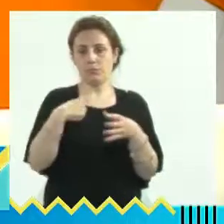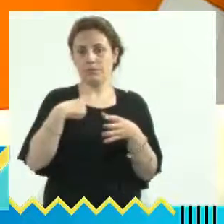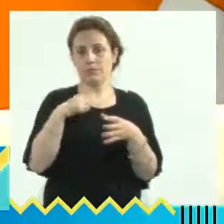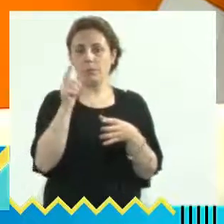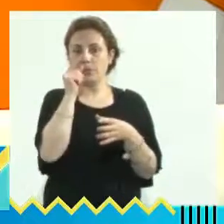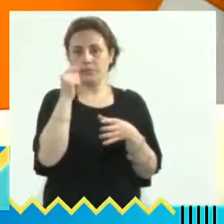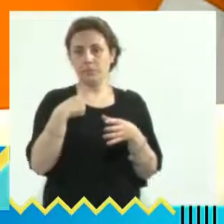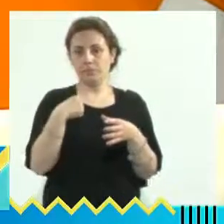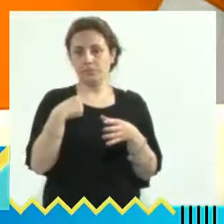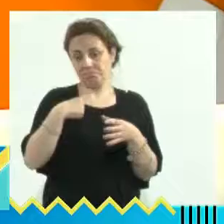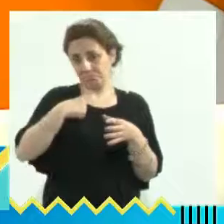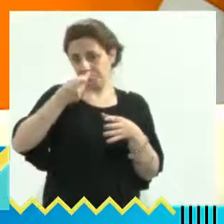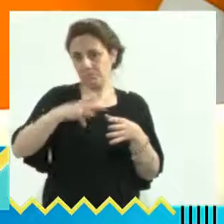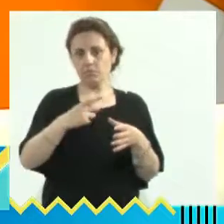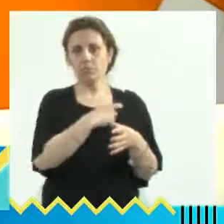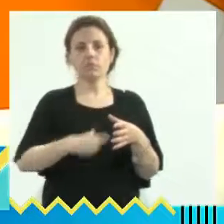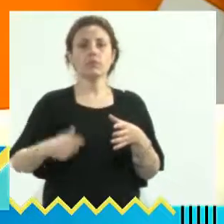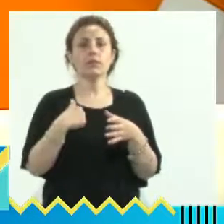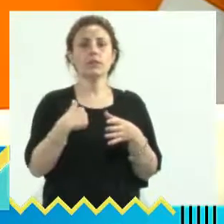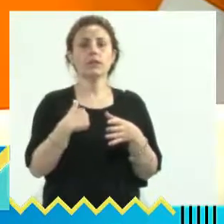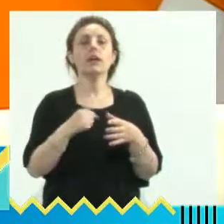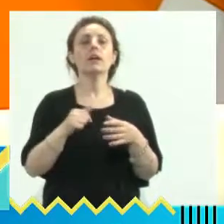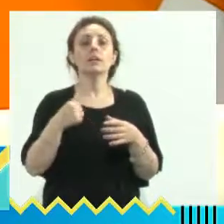vicepresidenta mujer de bloque en